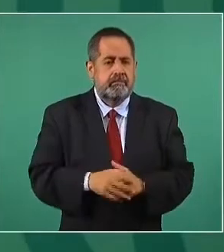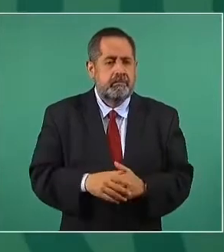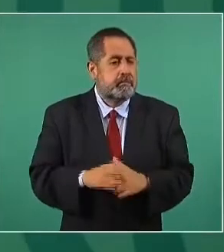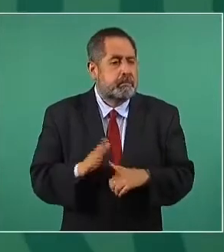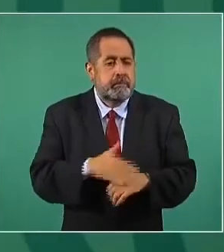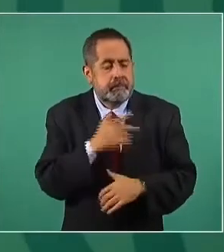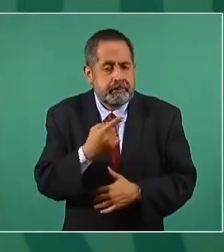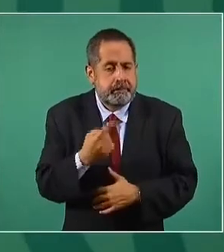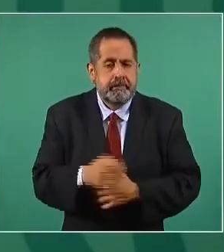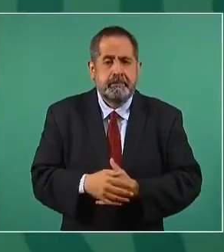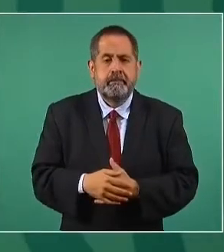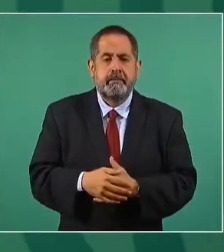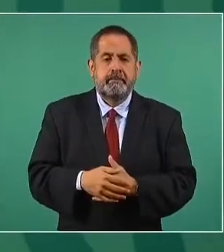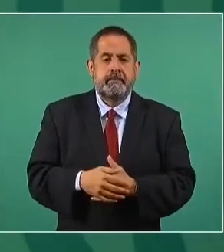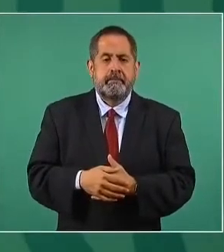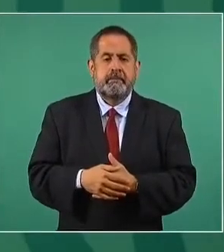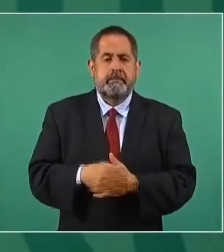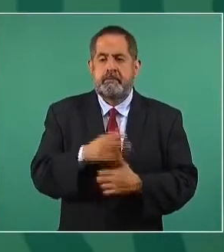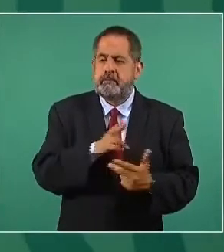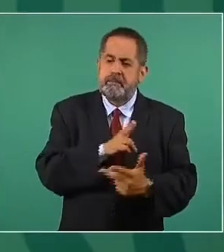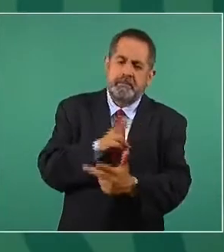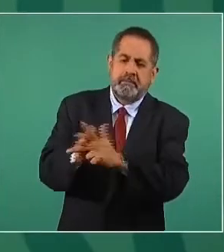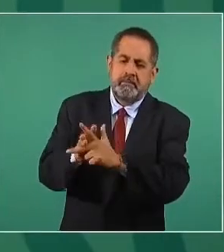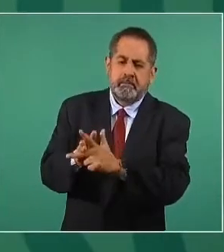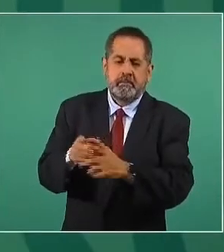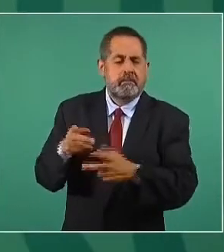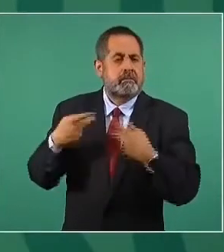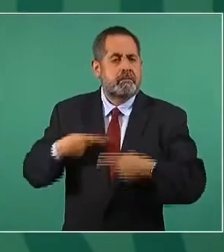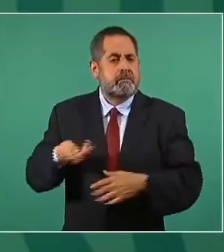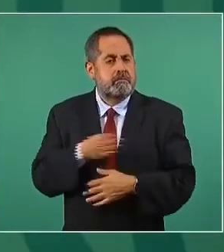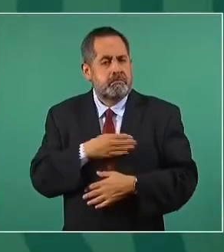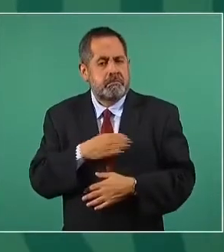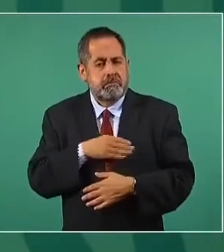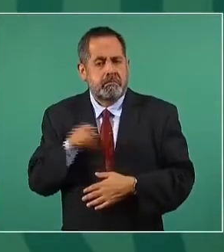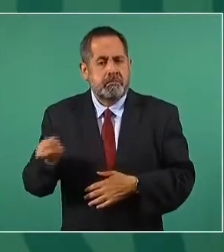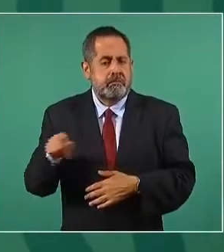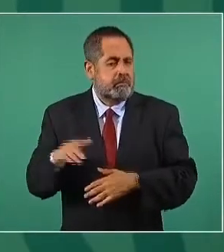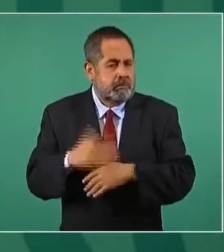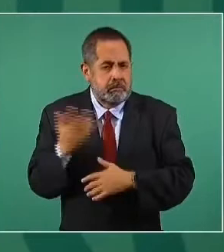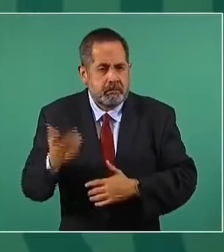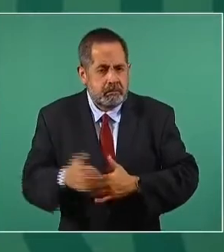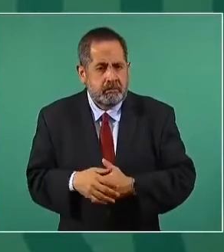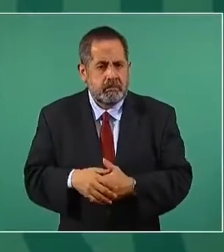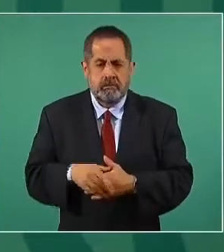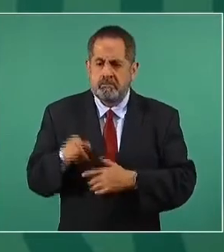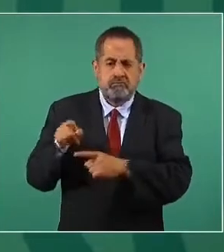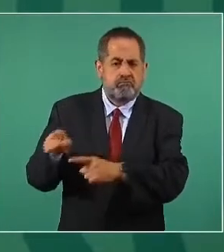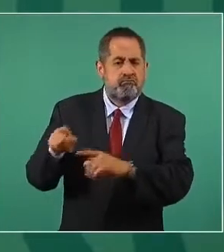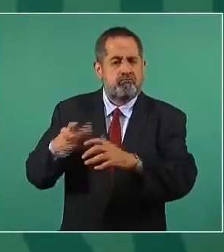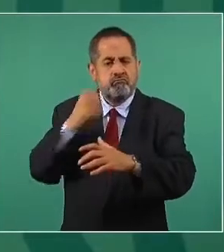¿Por qué pudieron asesinar a un hombre bueno que quería